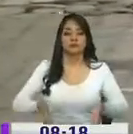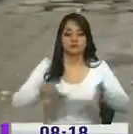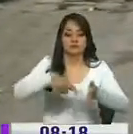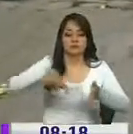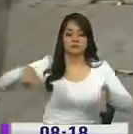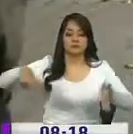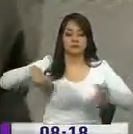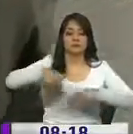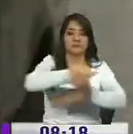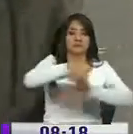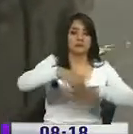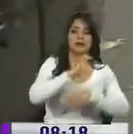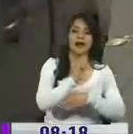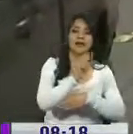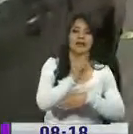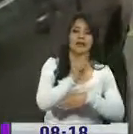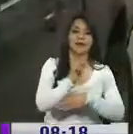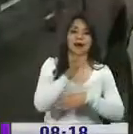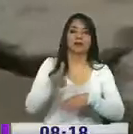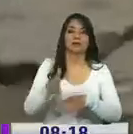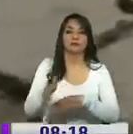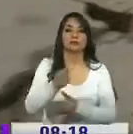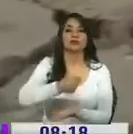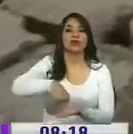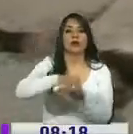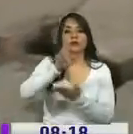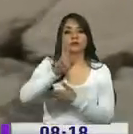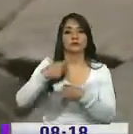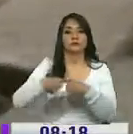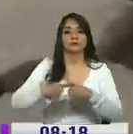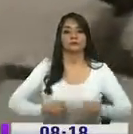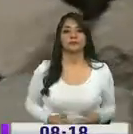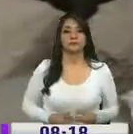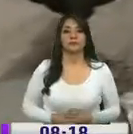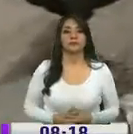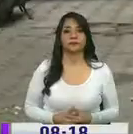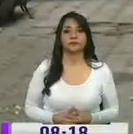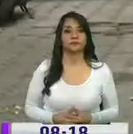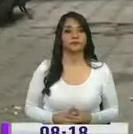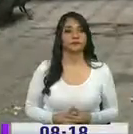las avenidas cardenal de la torre hizo holanda en el sur de quito informó sofía veintimilla